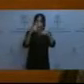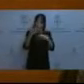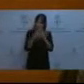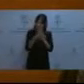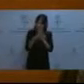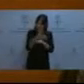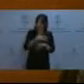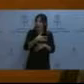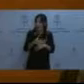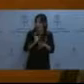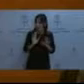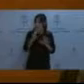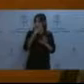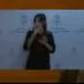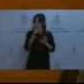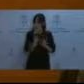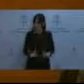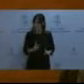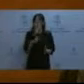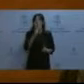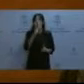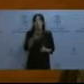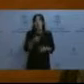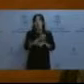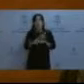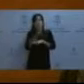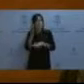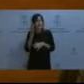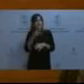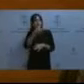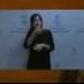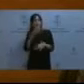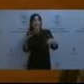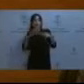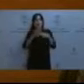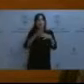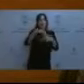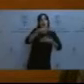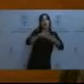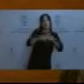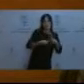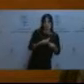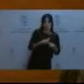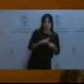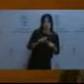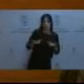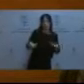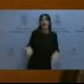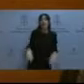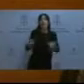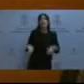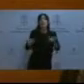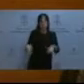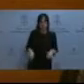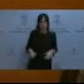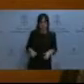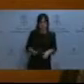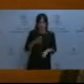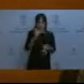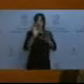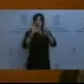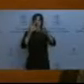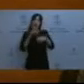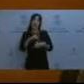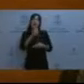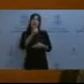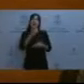razones. Porque, señora consejera, las palabras deben de ir acompañadas de hechos. Espabile, consejera. En Castilla-La Mancha se aprobó una